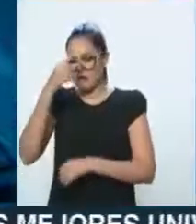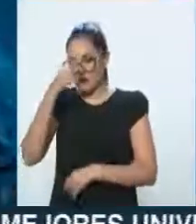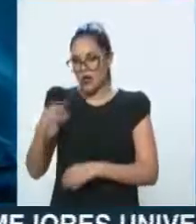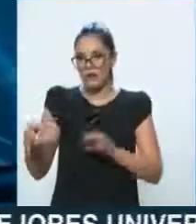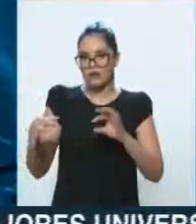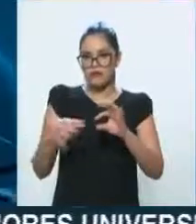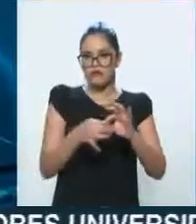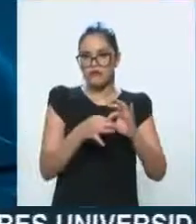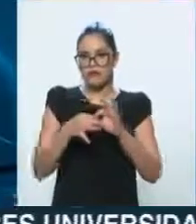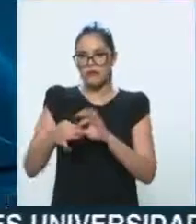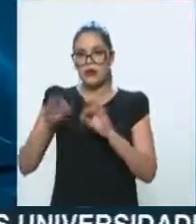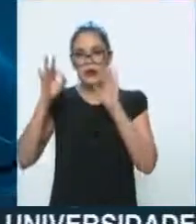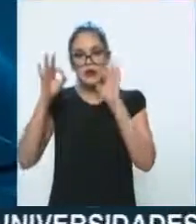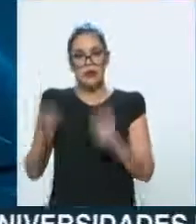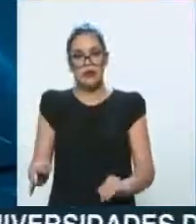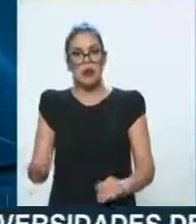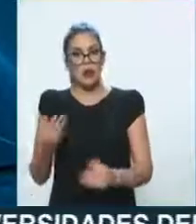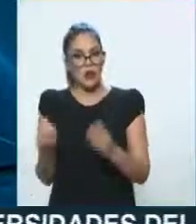la administración anterior.